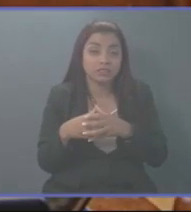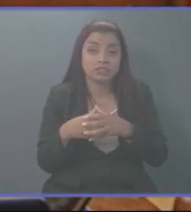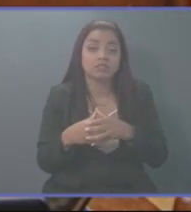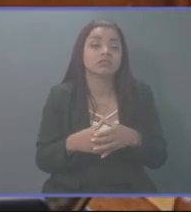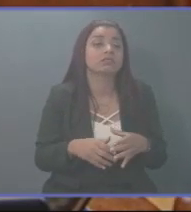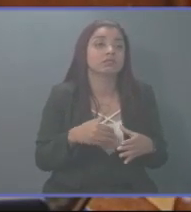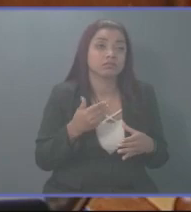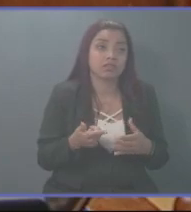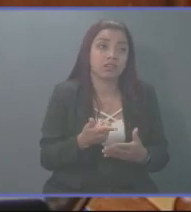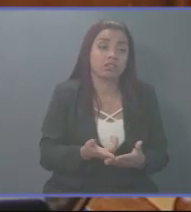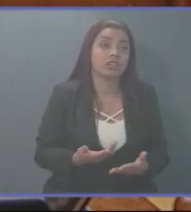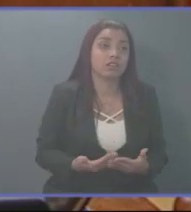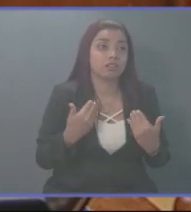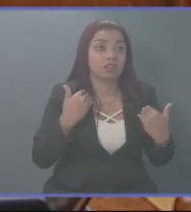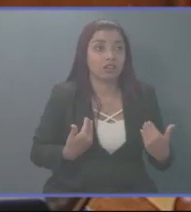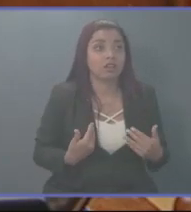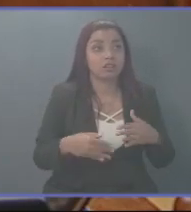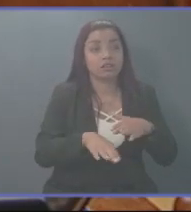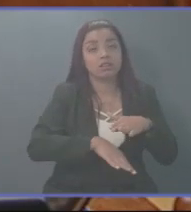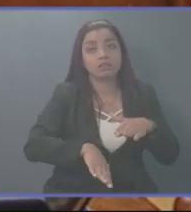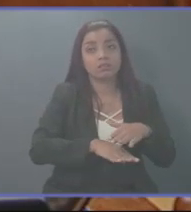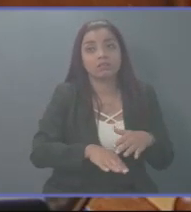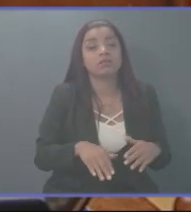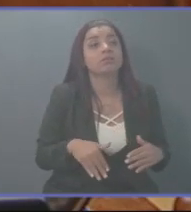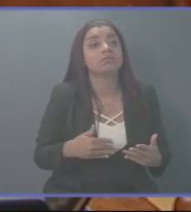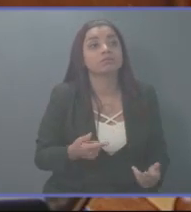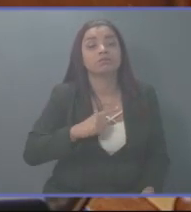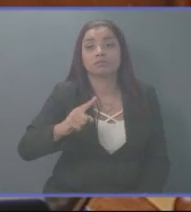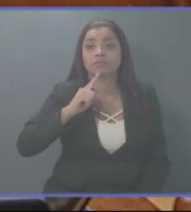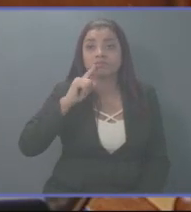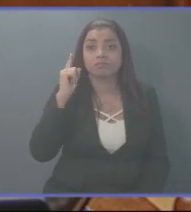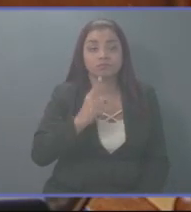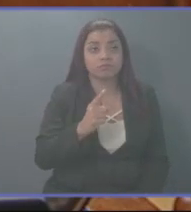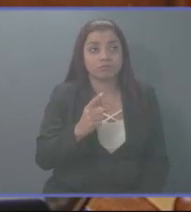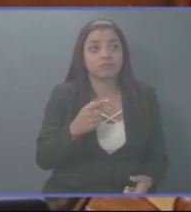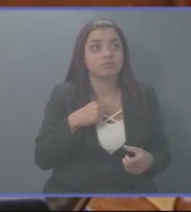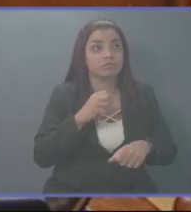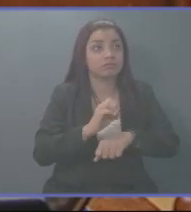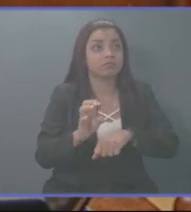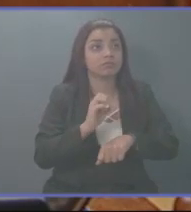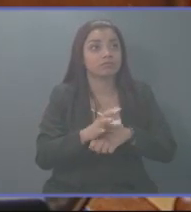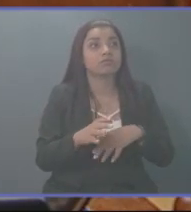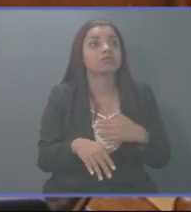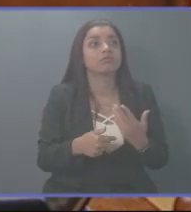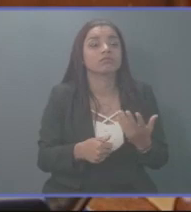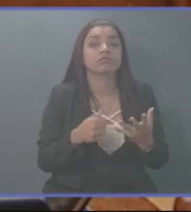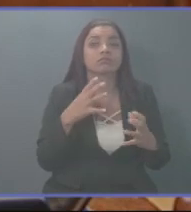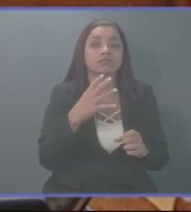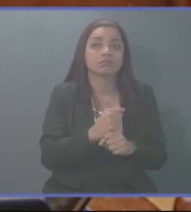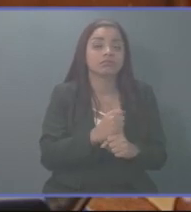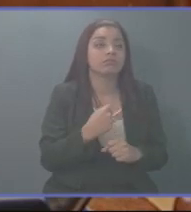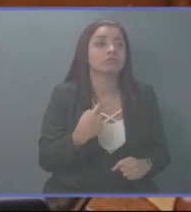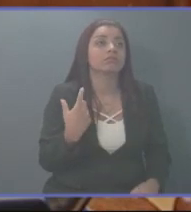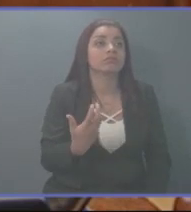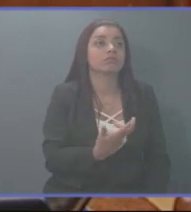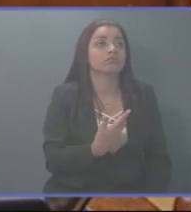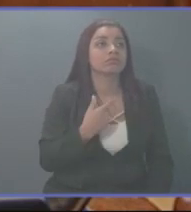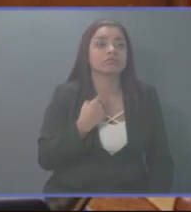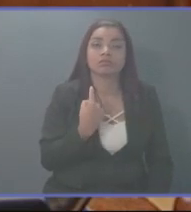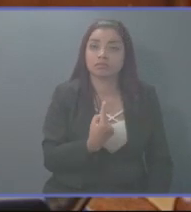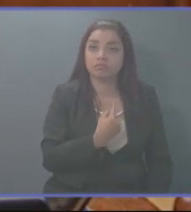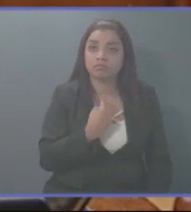que afecta a derechos fundamentales, por lo que mandató reconocer a las víctimas de la violencia y del desplazamiento